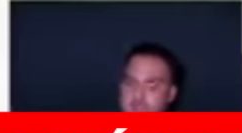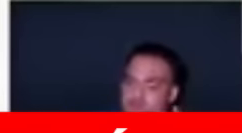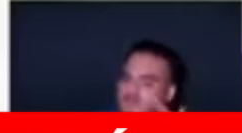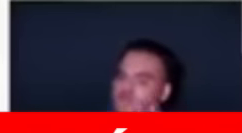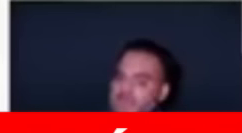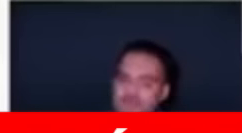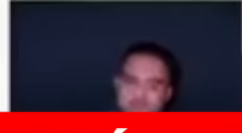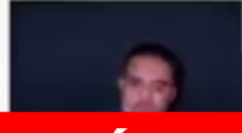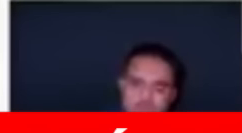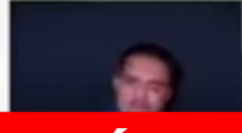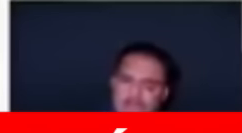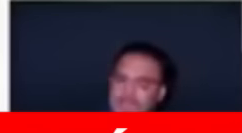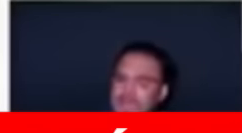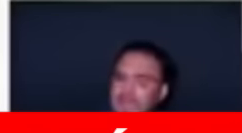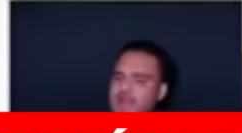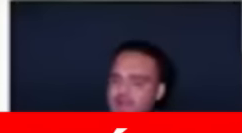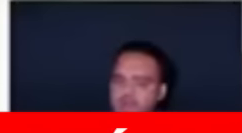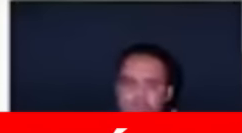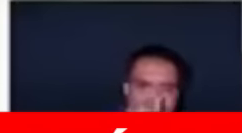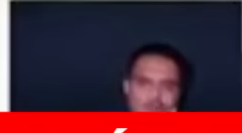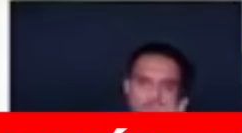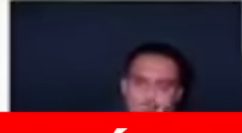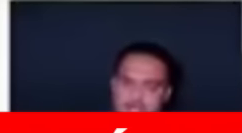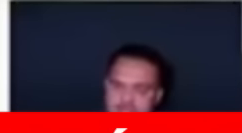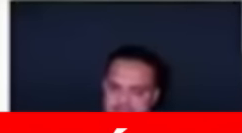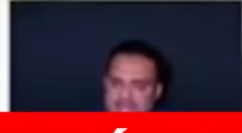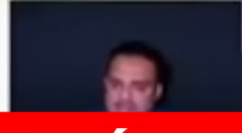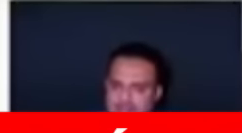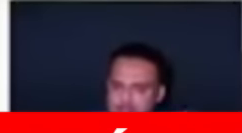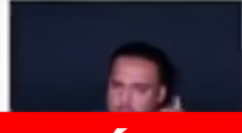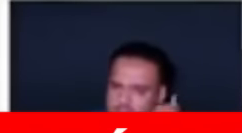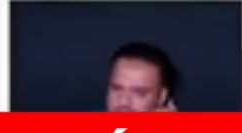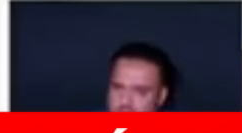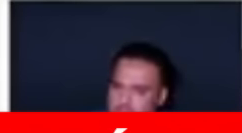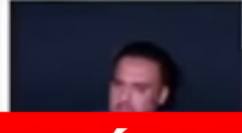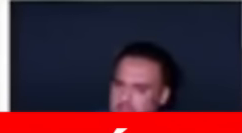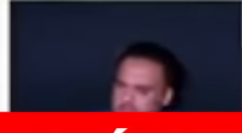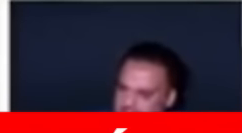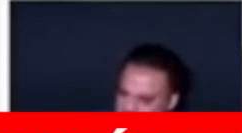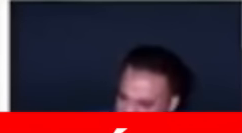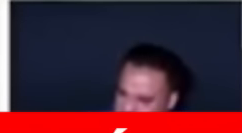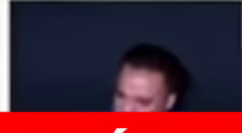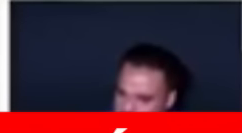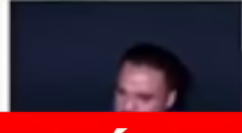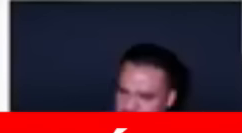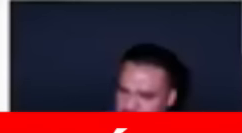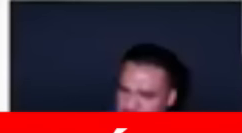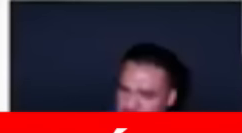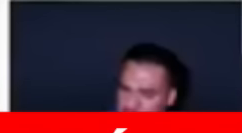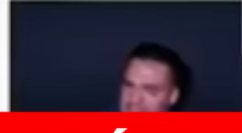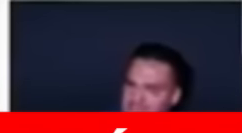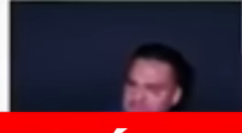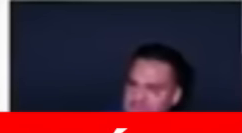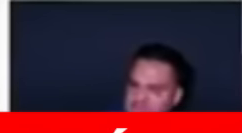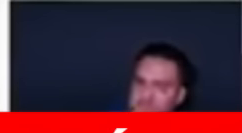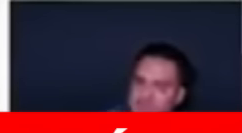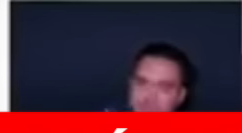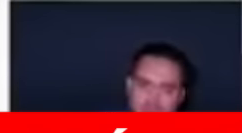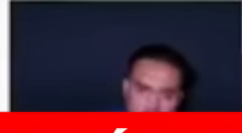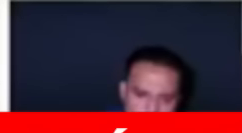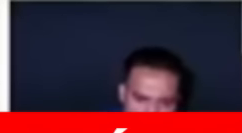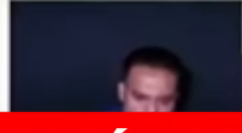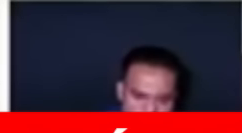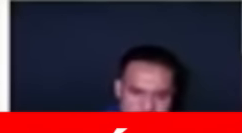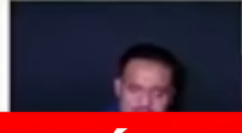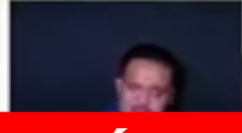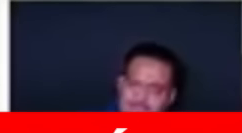el estudiante, que le roban su teléfono y lo poco que trae al día en el transporte en todas las grandes